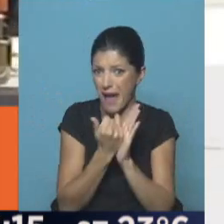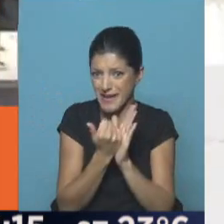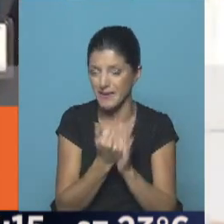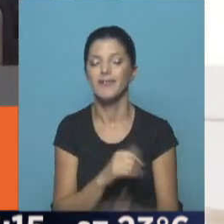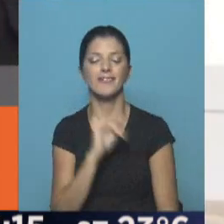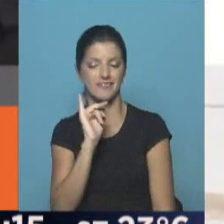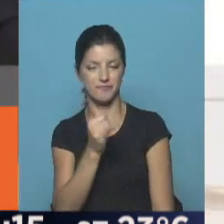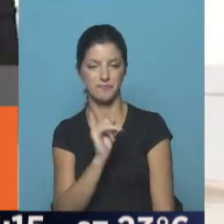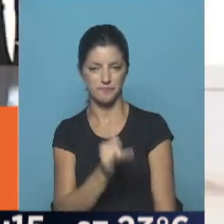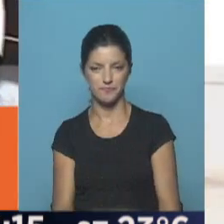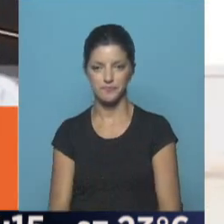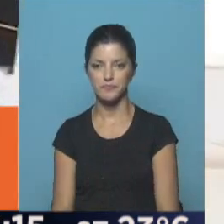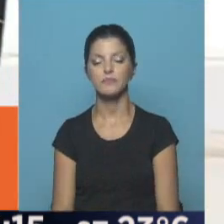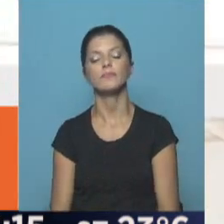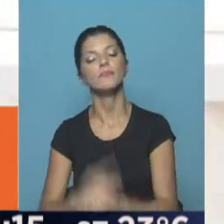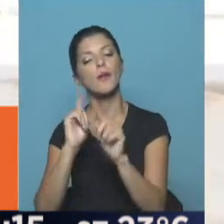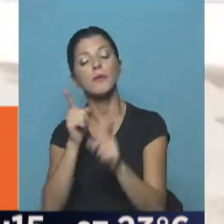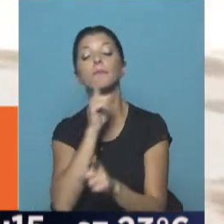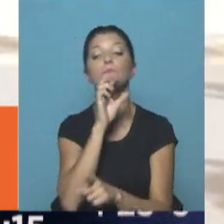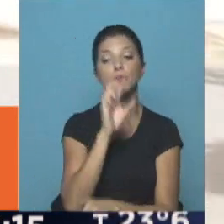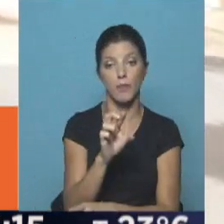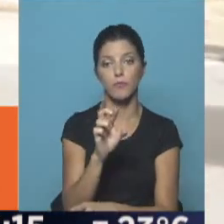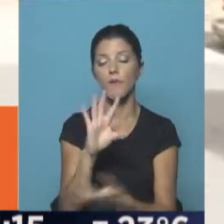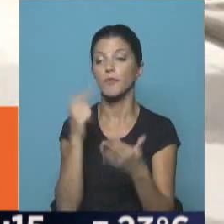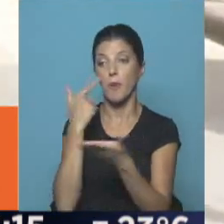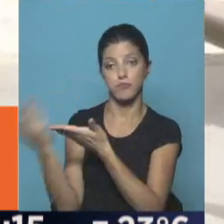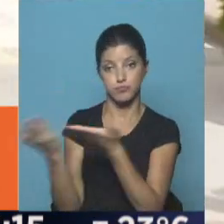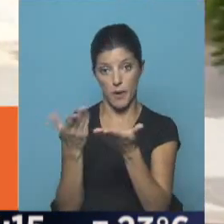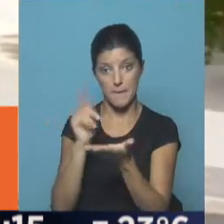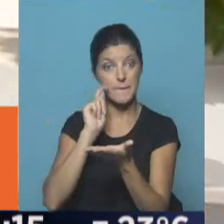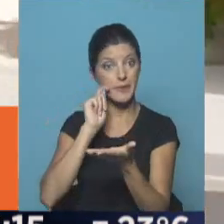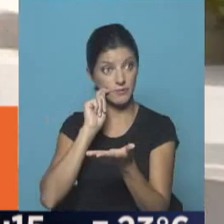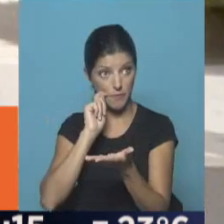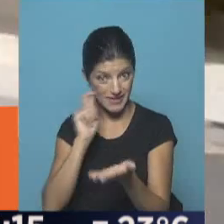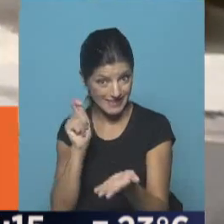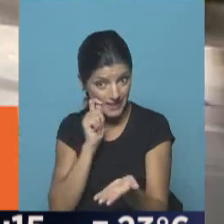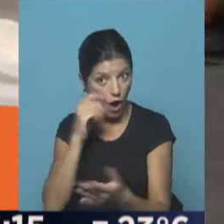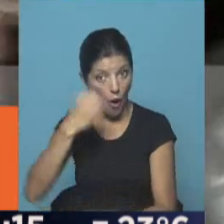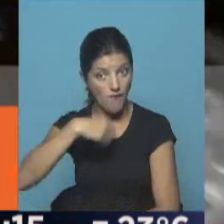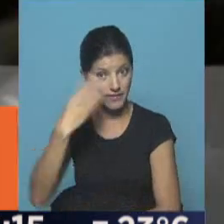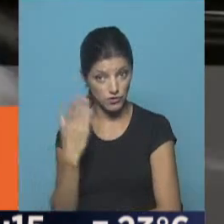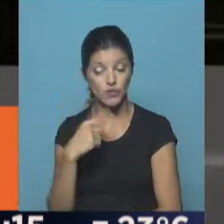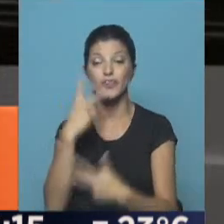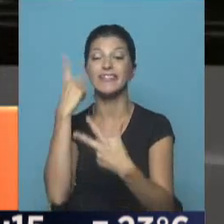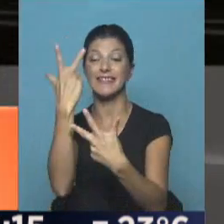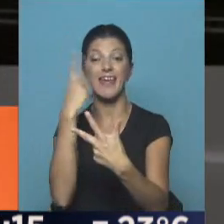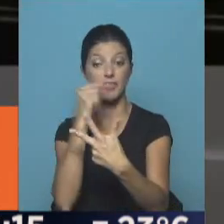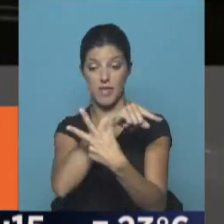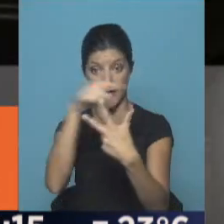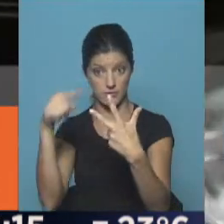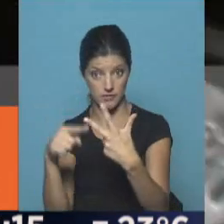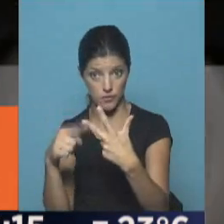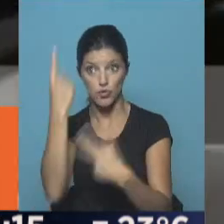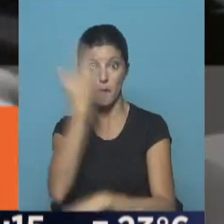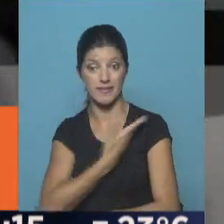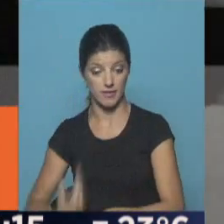ha tenido Trump con Macri, que no la tienen en una visita oficial. Hay que dividir visita de Estado que dura 3 días, de visita oficial que dura un